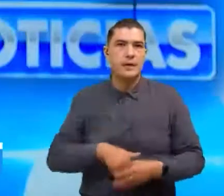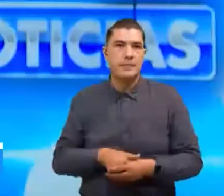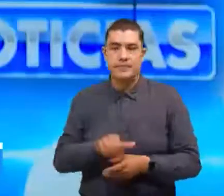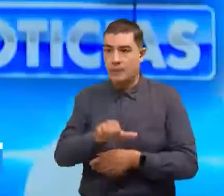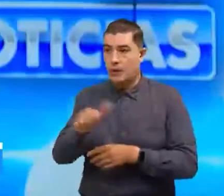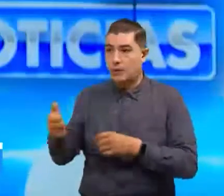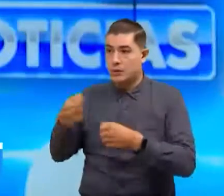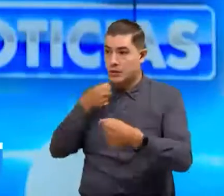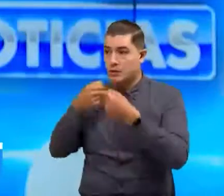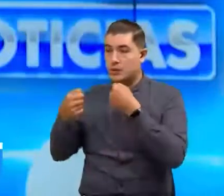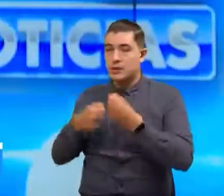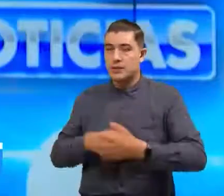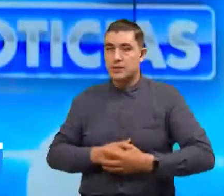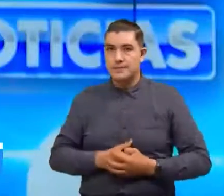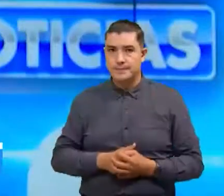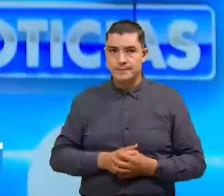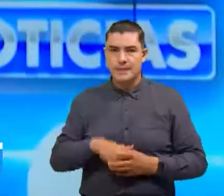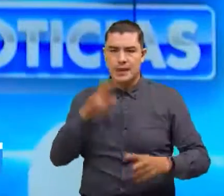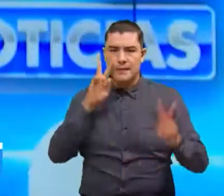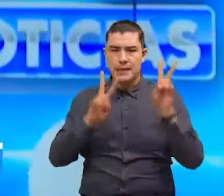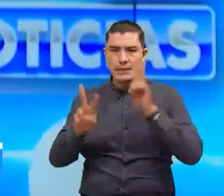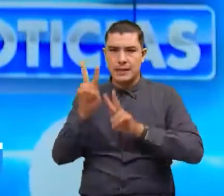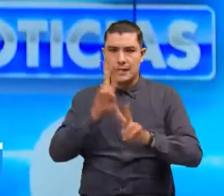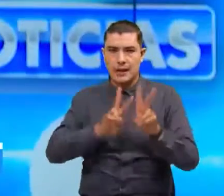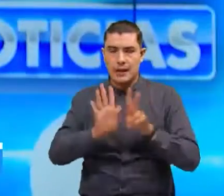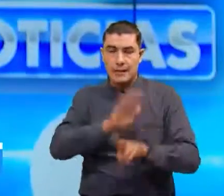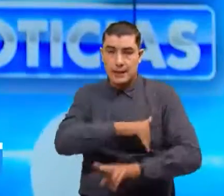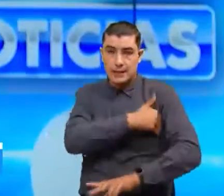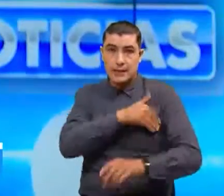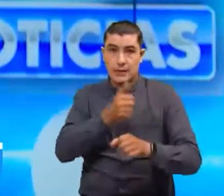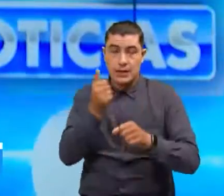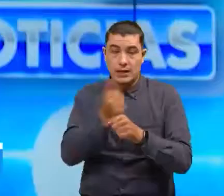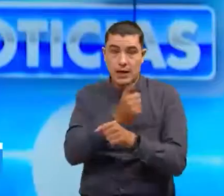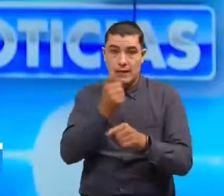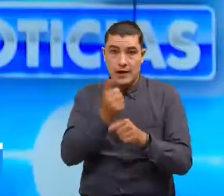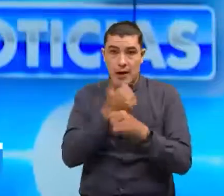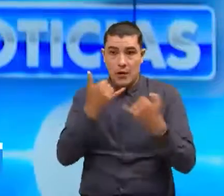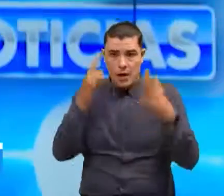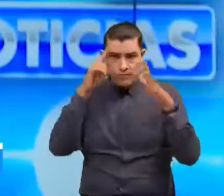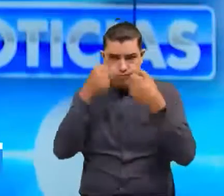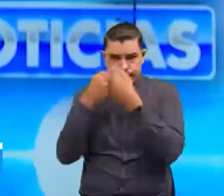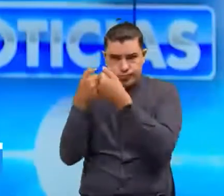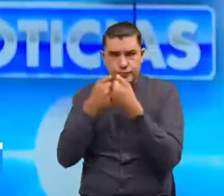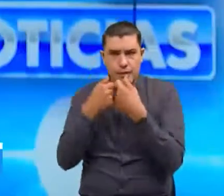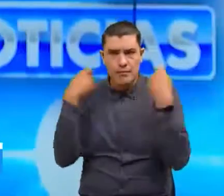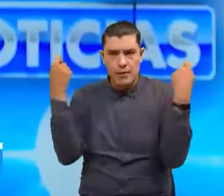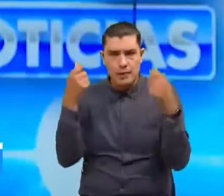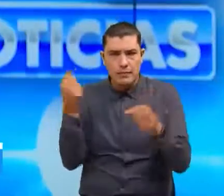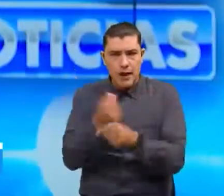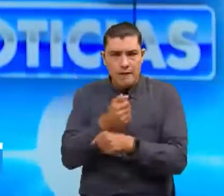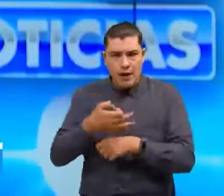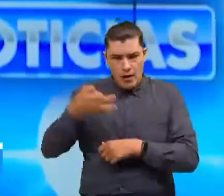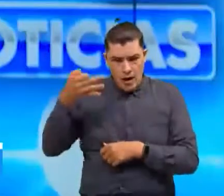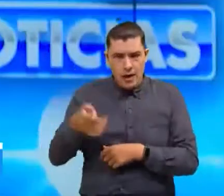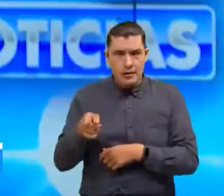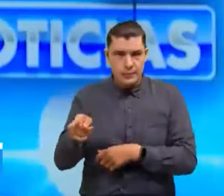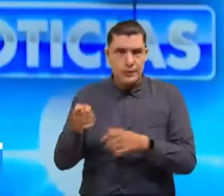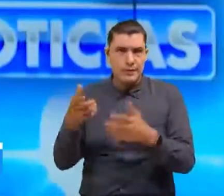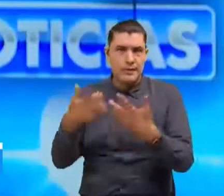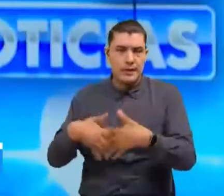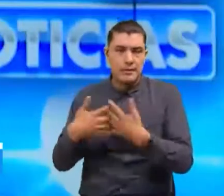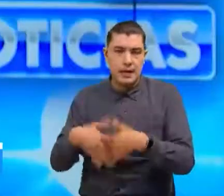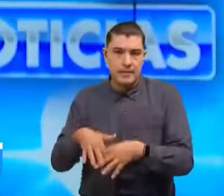En otras noticias, con la visita del Ministerio de Trabajo se firmó el pacto por el trabajo decente para el sector de hidrocarburos en el Magdalena